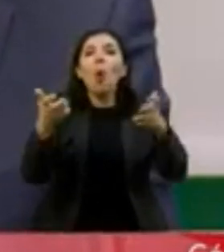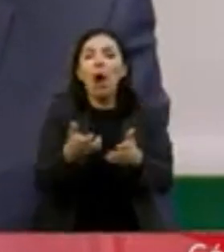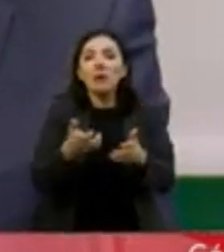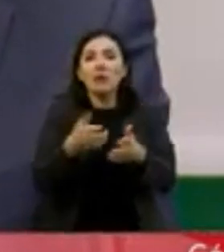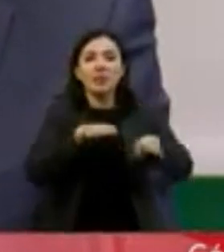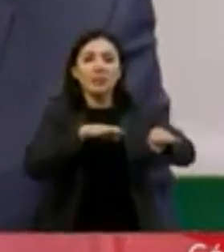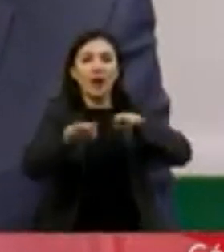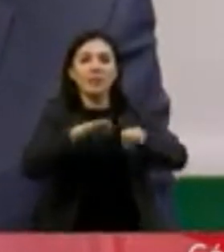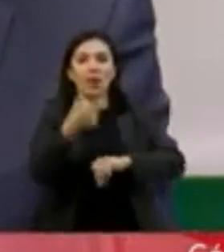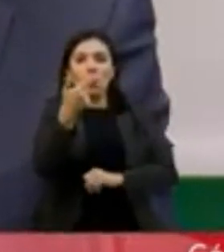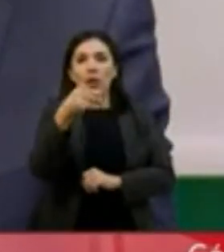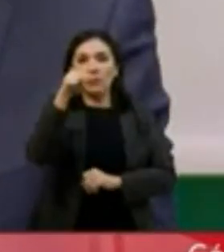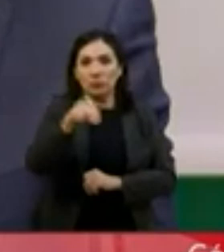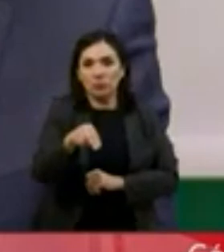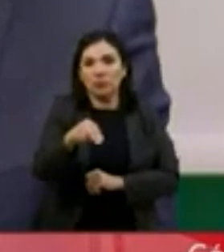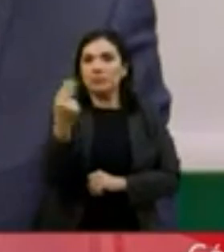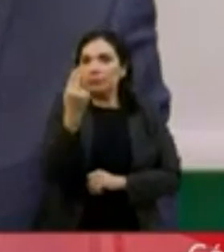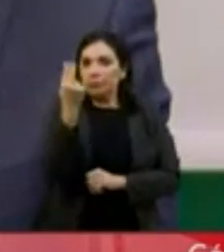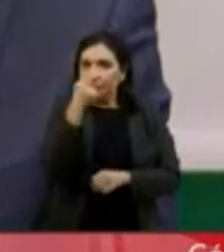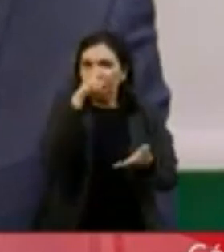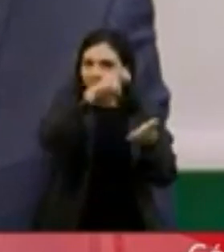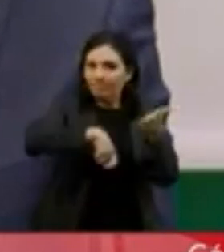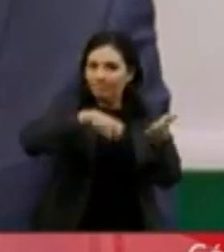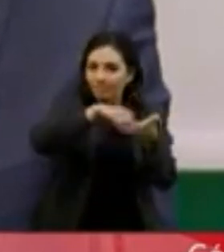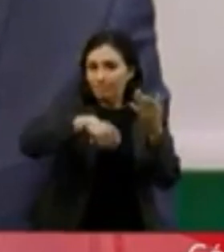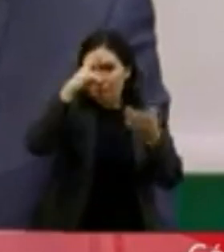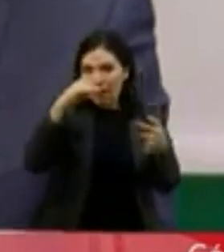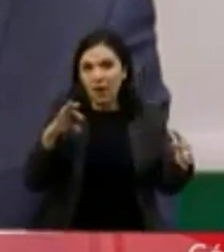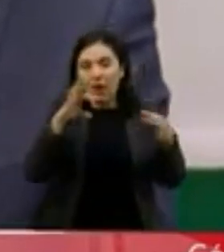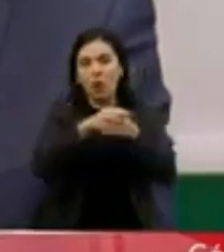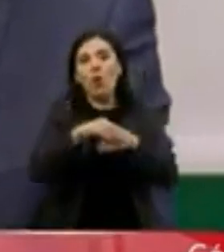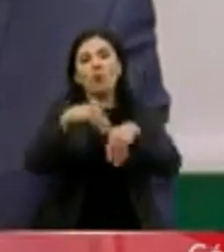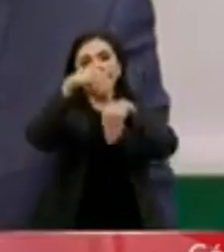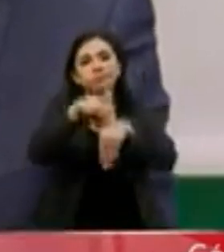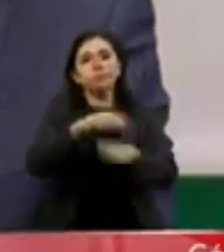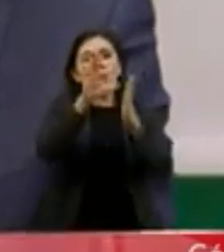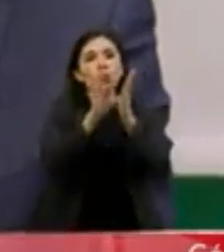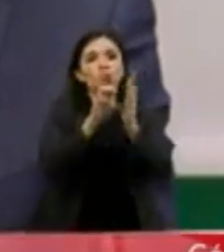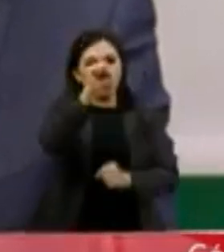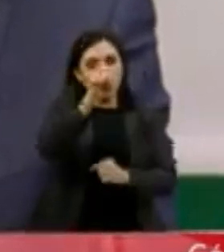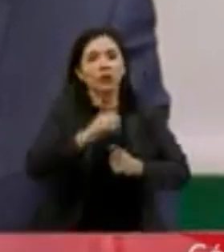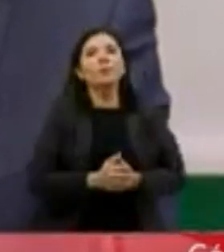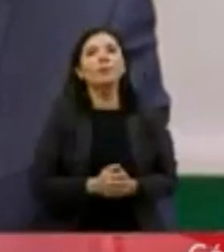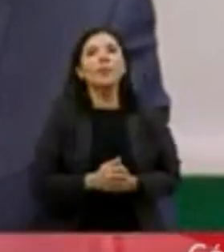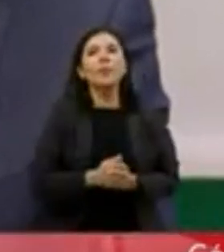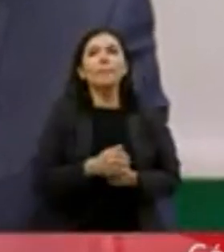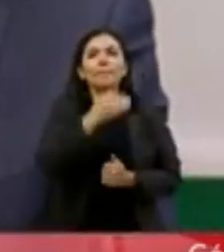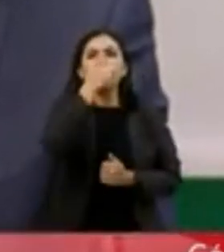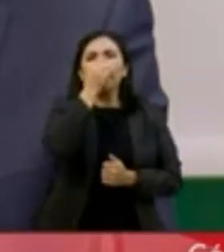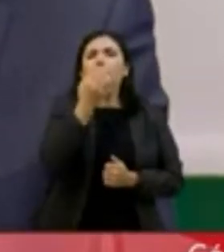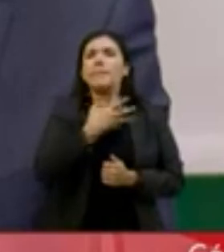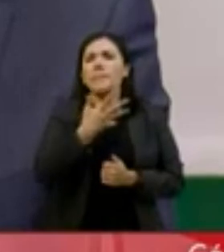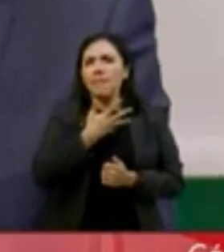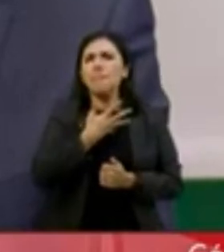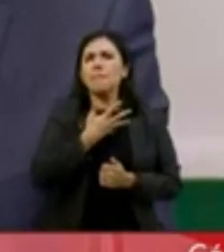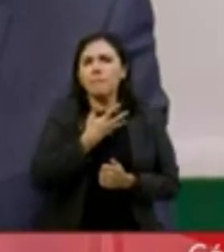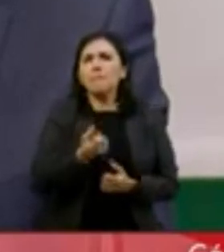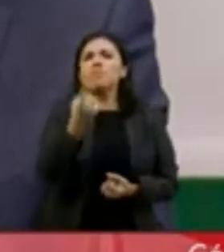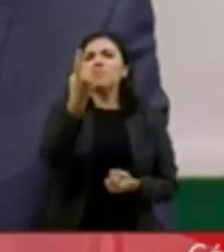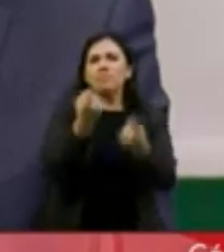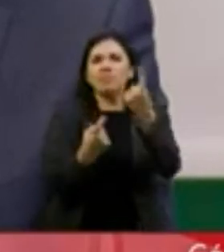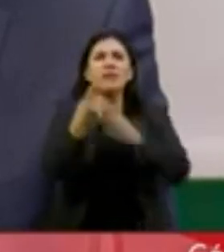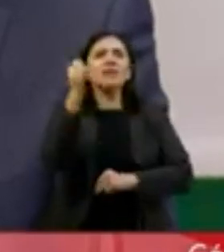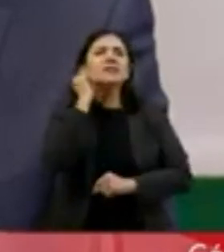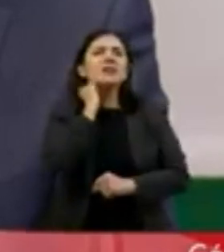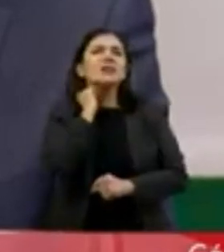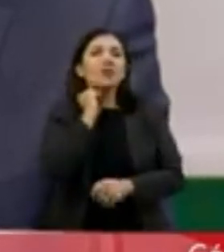guardia nacional y señir en el ámbito de la constitucionalidad Hay algún senador o senadora